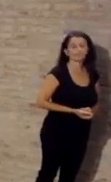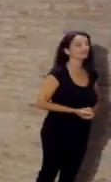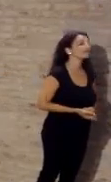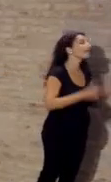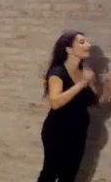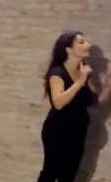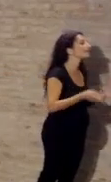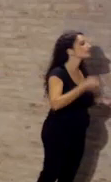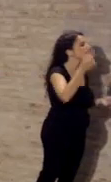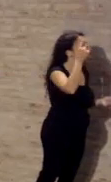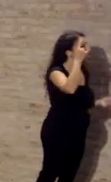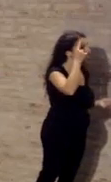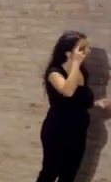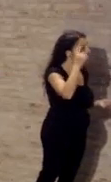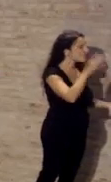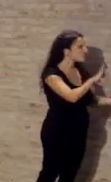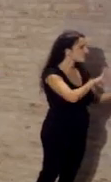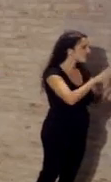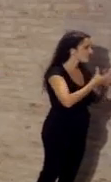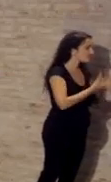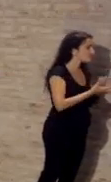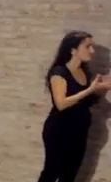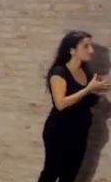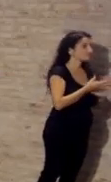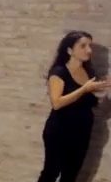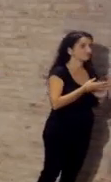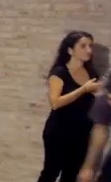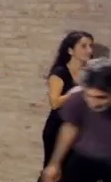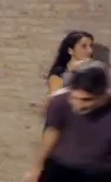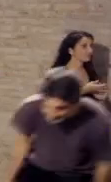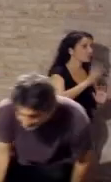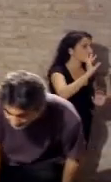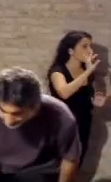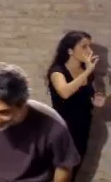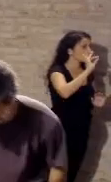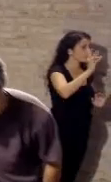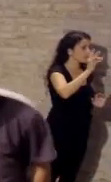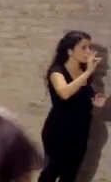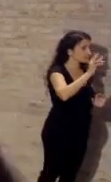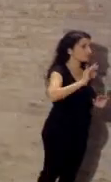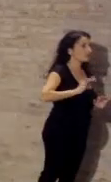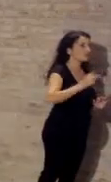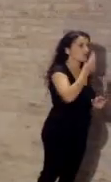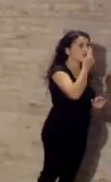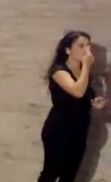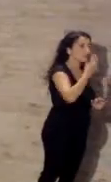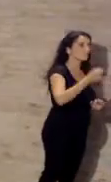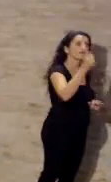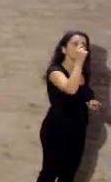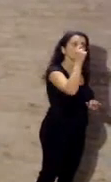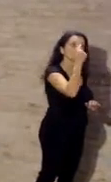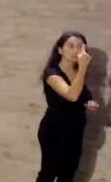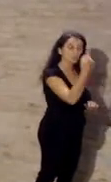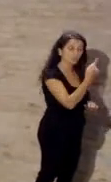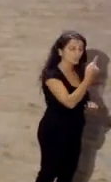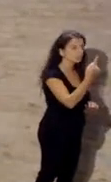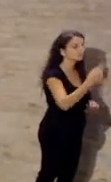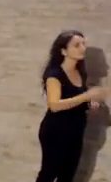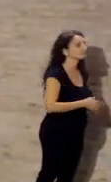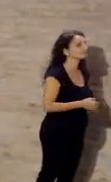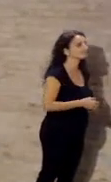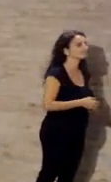que creo también que en esta sintonía tenemos en el diciembre del 2021 si no recuerdo